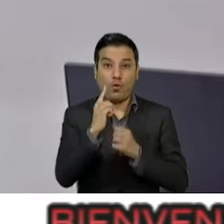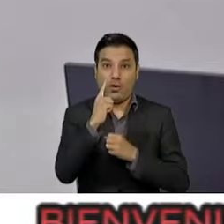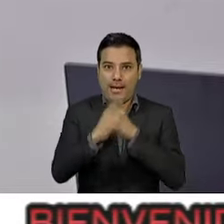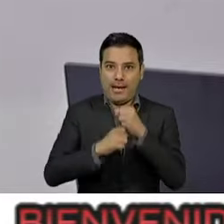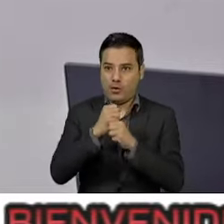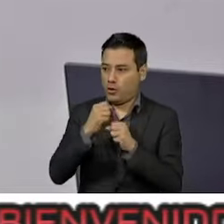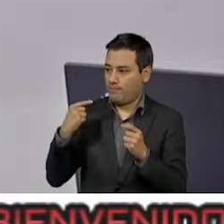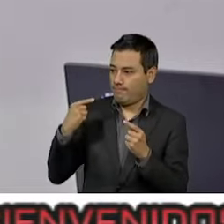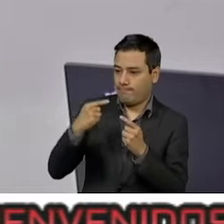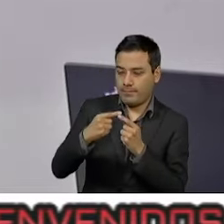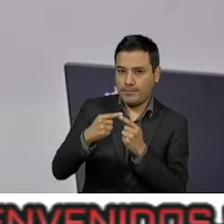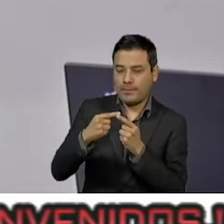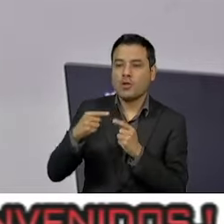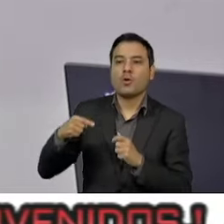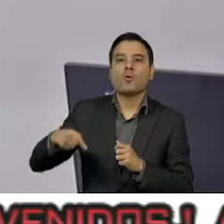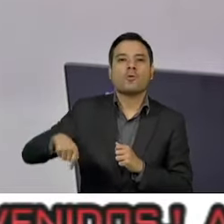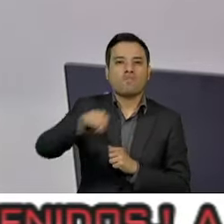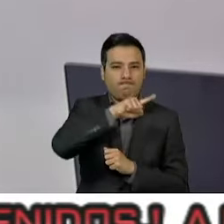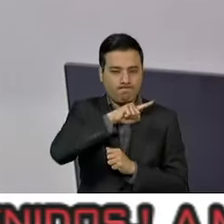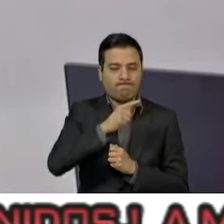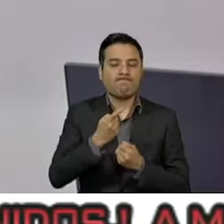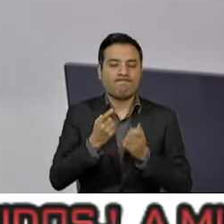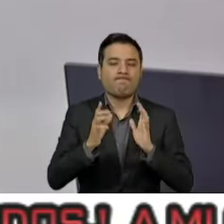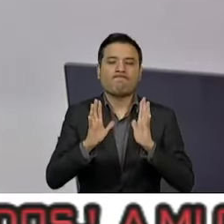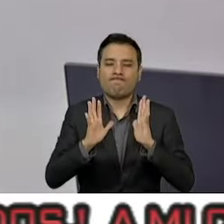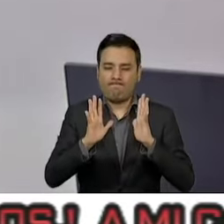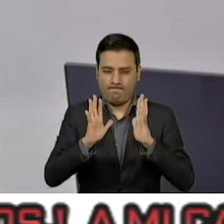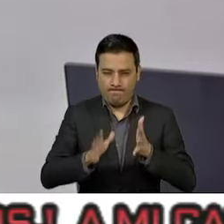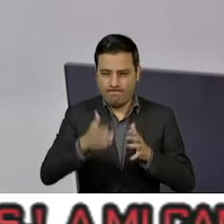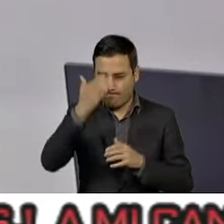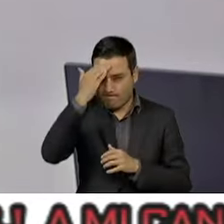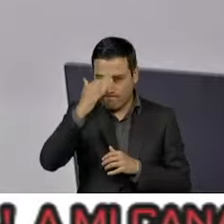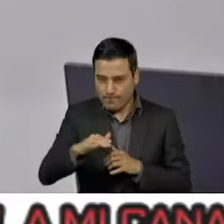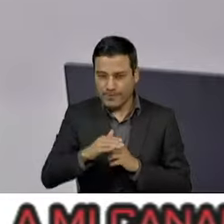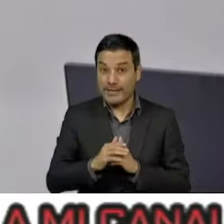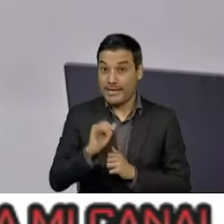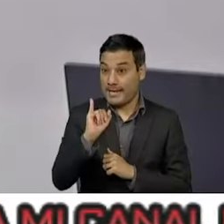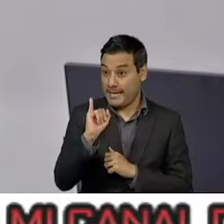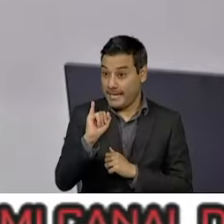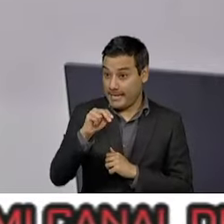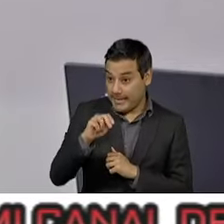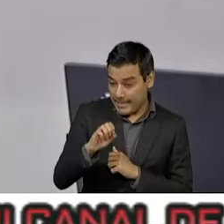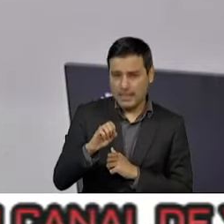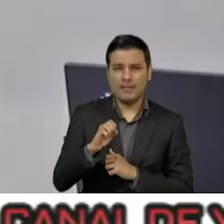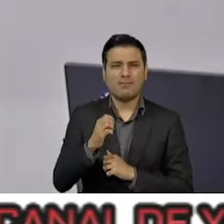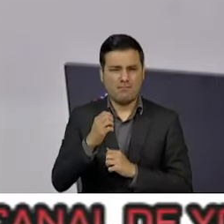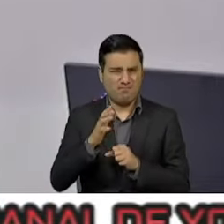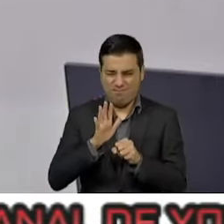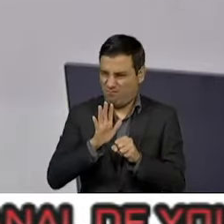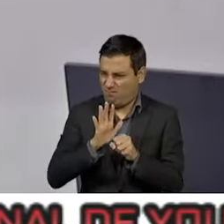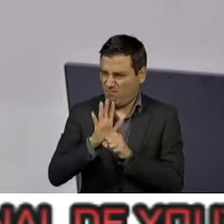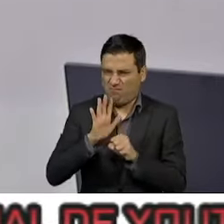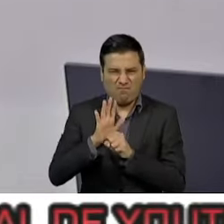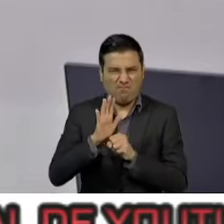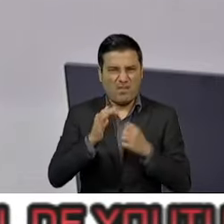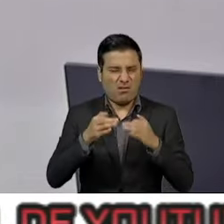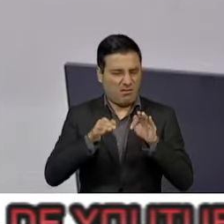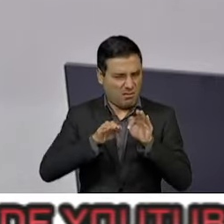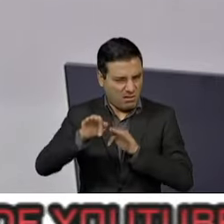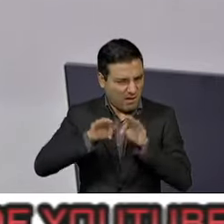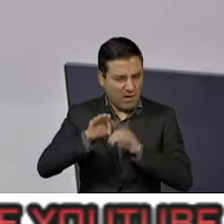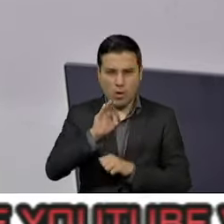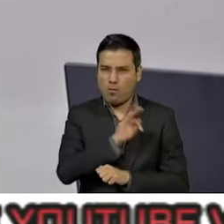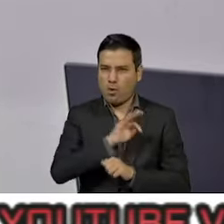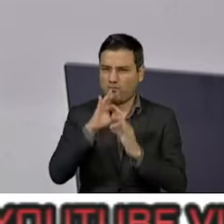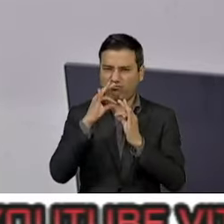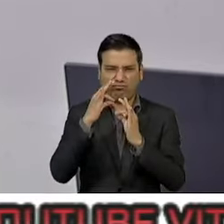actividades nos ha permitido ratificar la enorme capacidad de operación con que cuenta el Instituto. Su estructura humana de